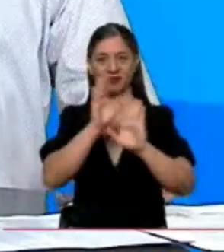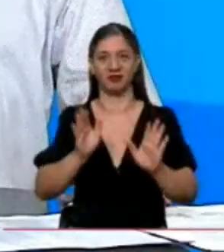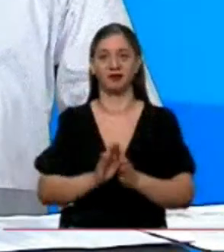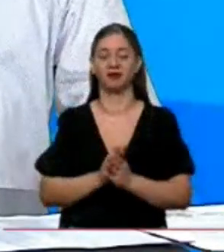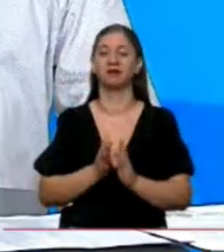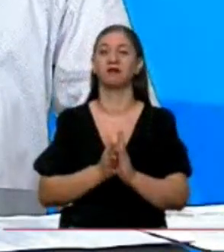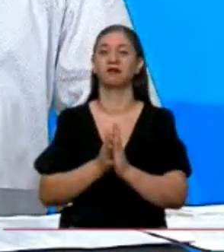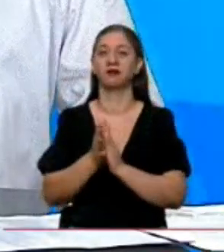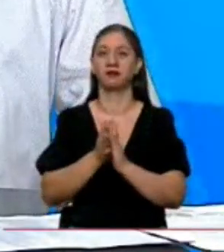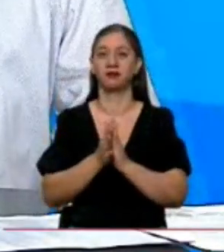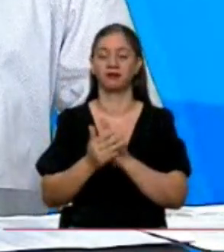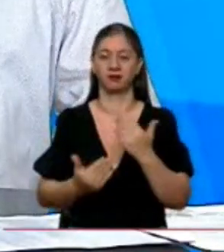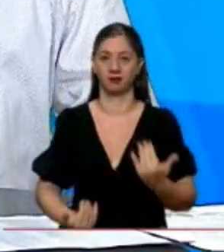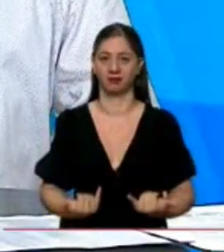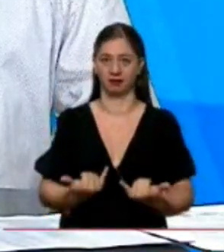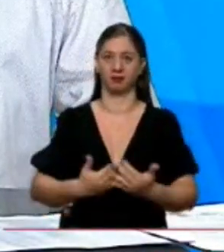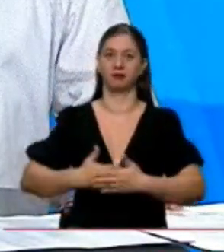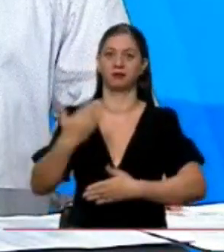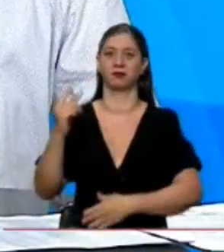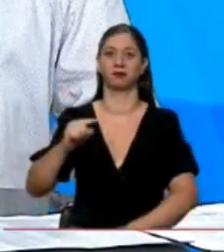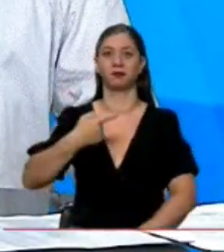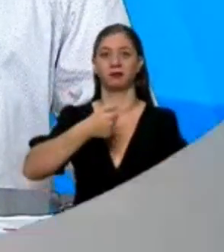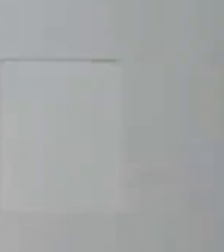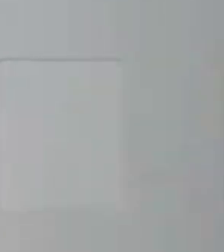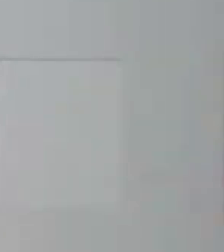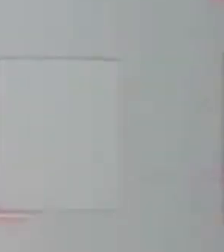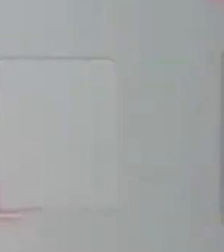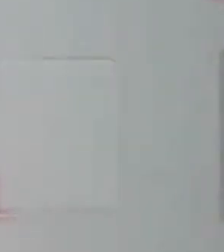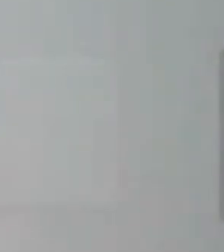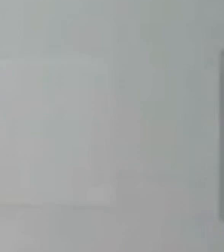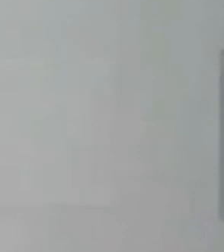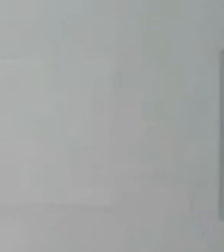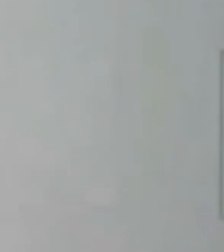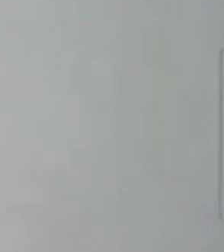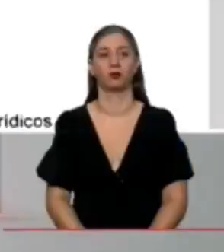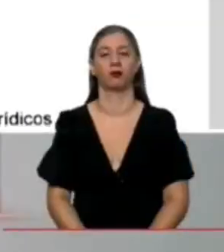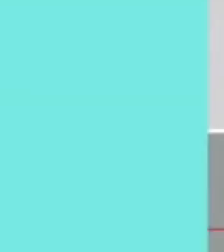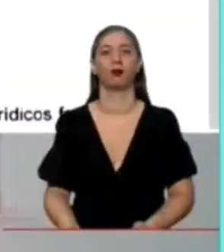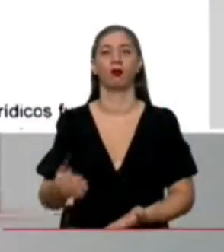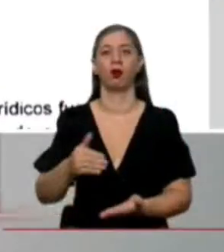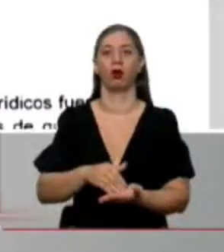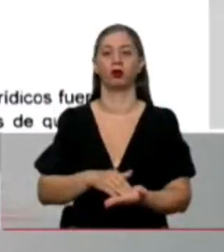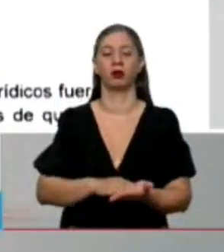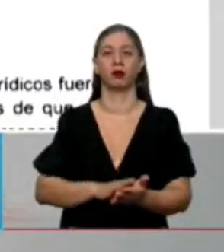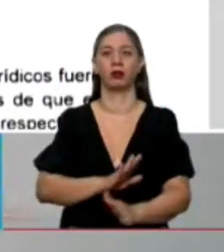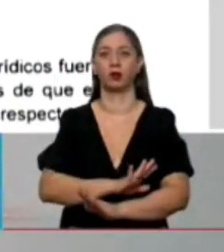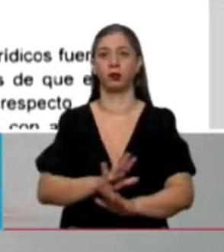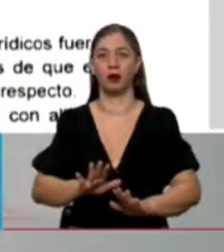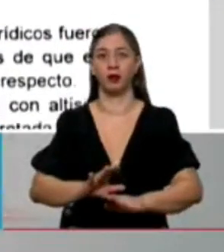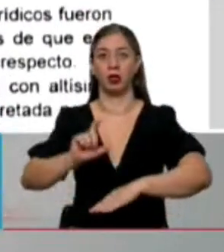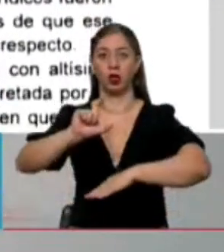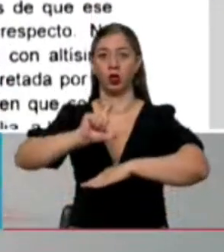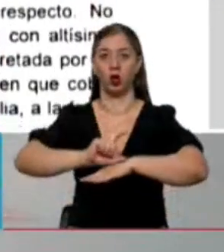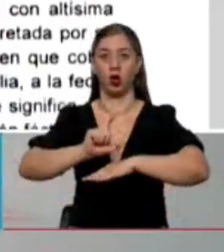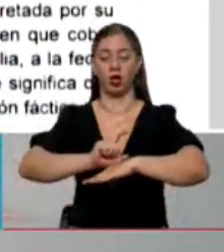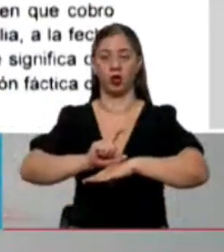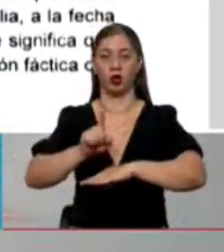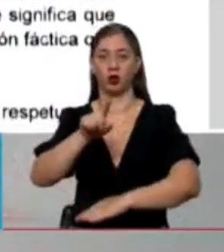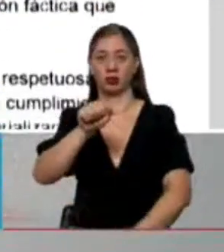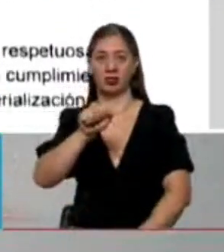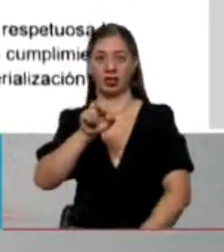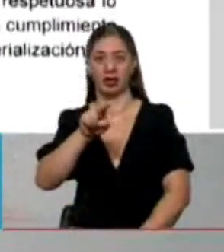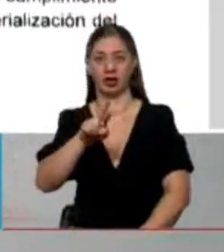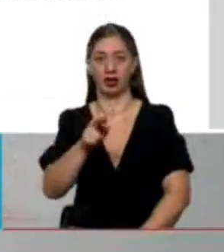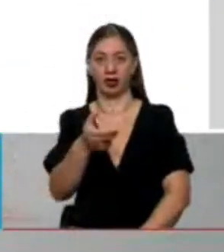De inmediato, José, nos vamos a conocer la primera del día. De nuevo, fue suspendida la orden de demolición del Colegio La Sagrada Familia que